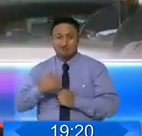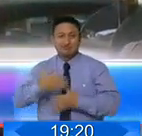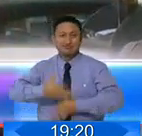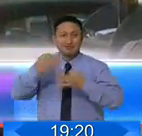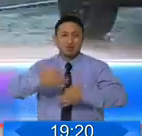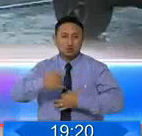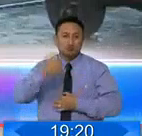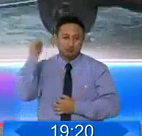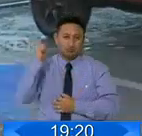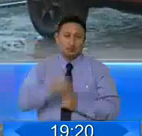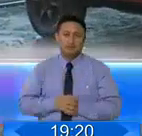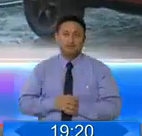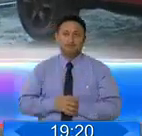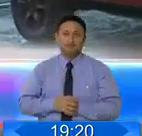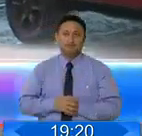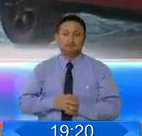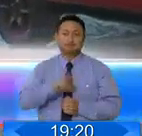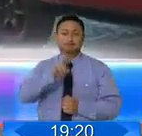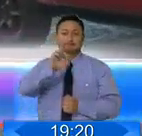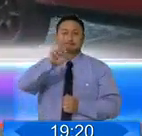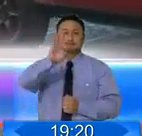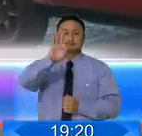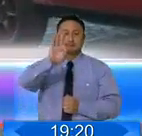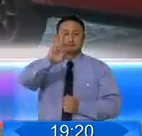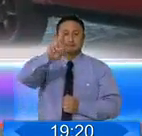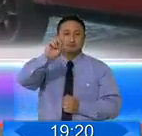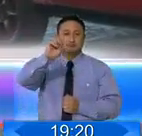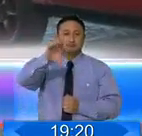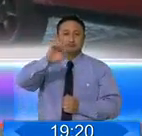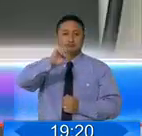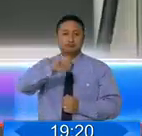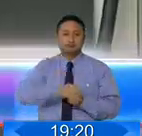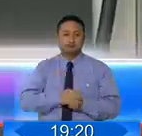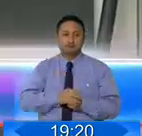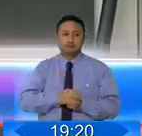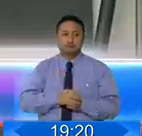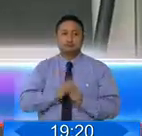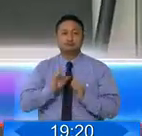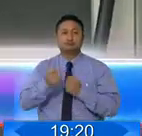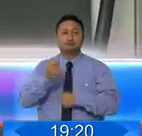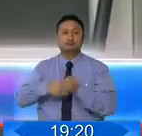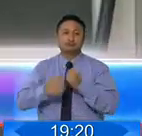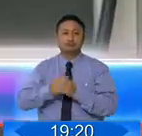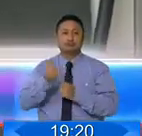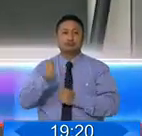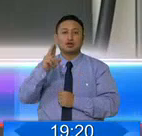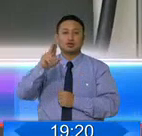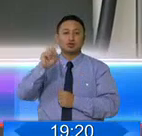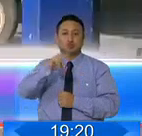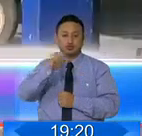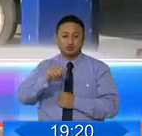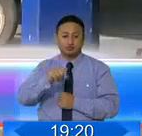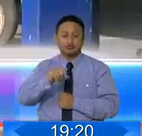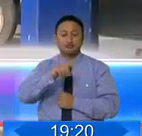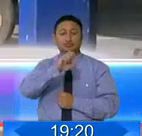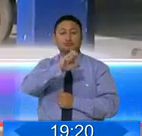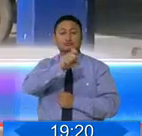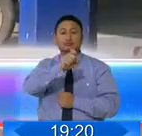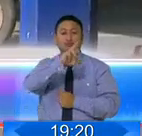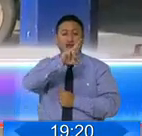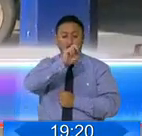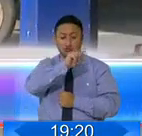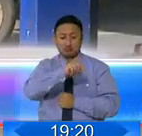derechos a los ciudadanos. Franco además indicó que hasta el momento la producción y distribución tanto de gasolina Super como Extra es completamente